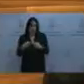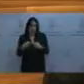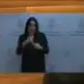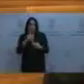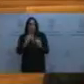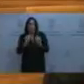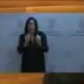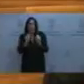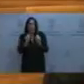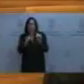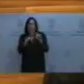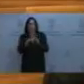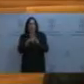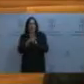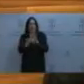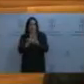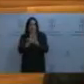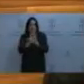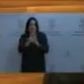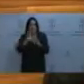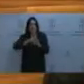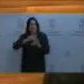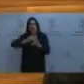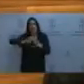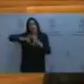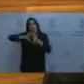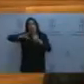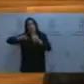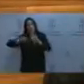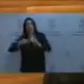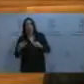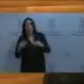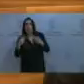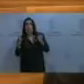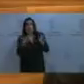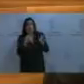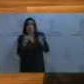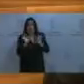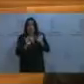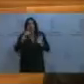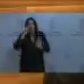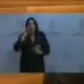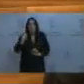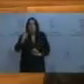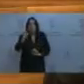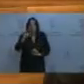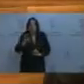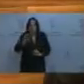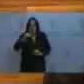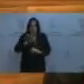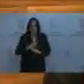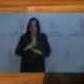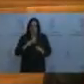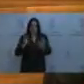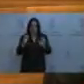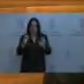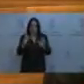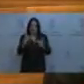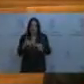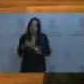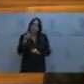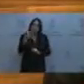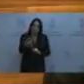una ley para convertirla en pública en la sociedad 100%, que no sabemos si se va a aprobar o no en la Cámara, unida a